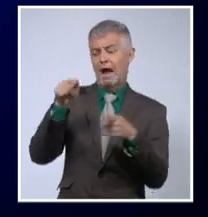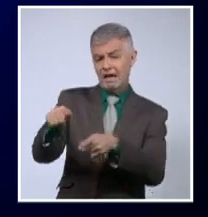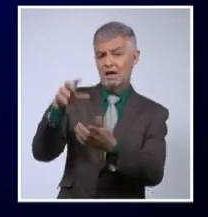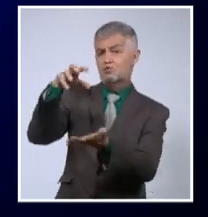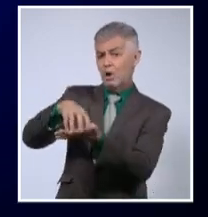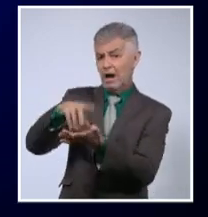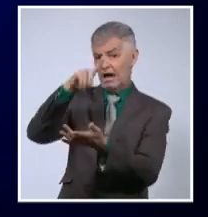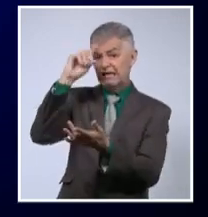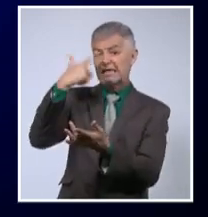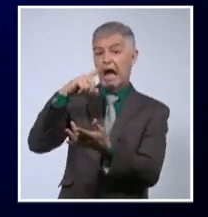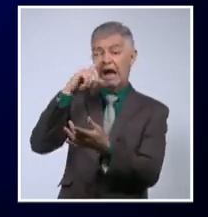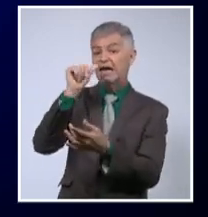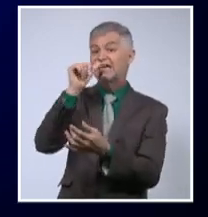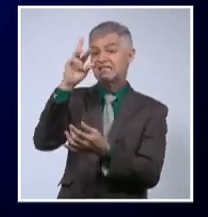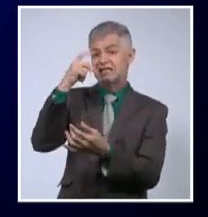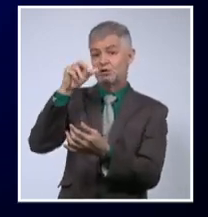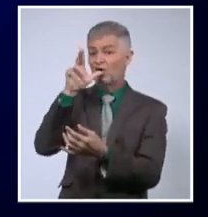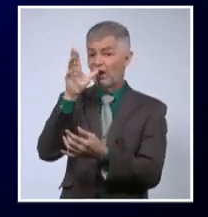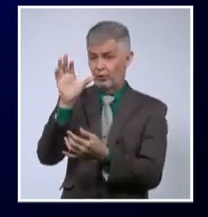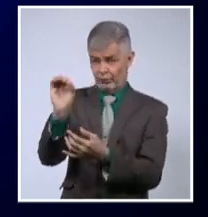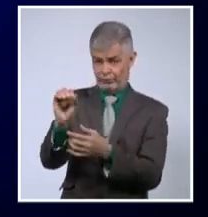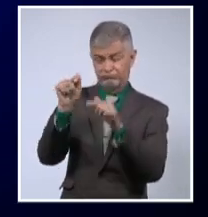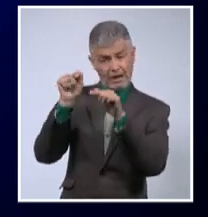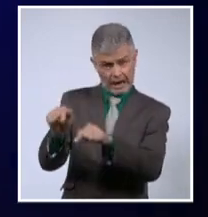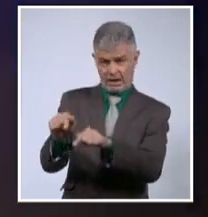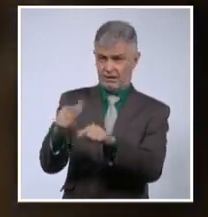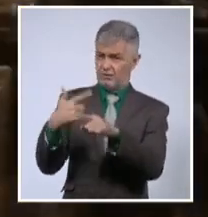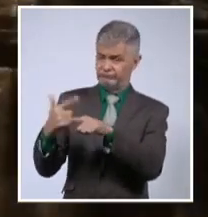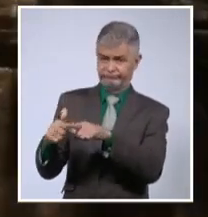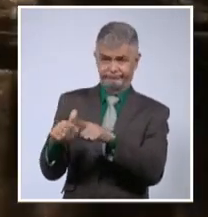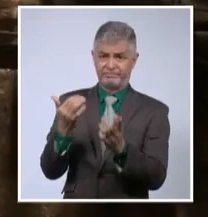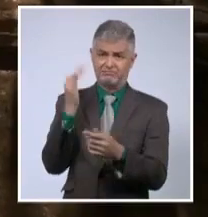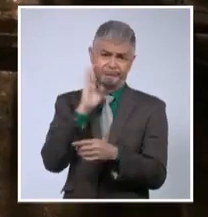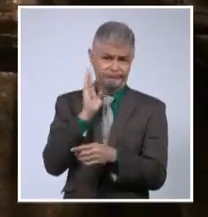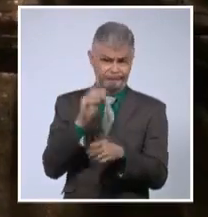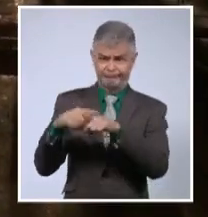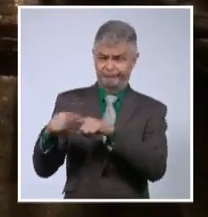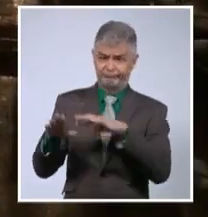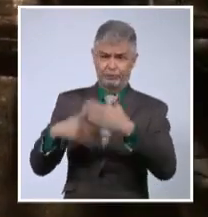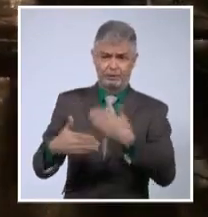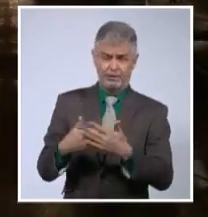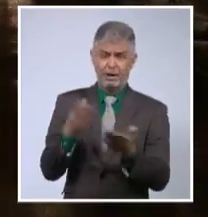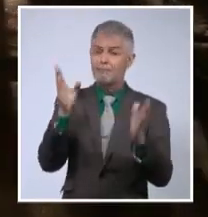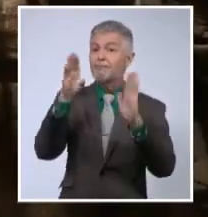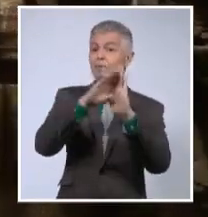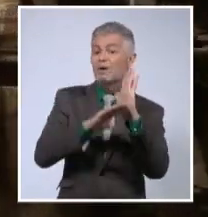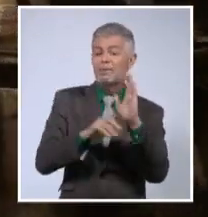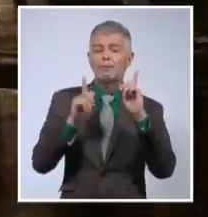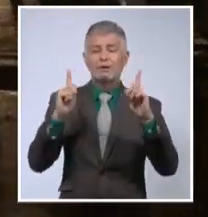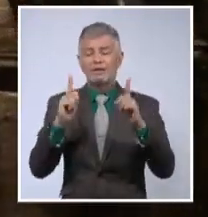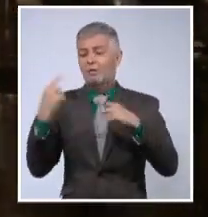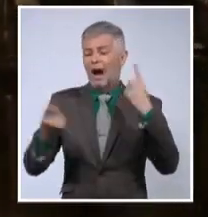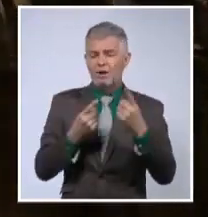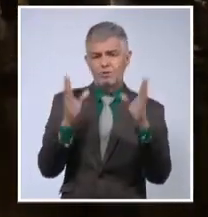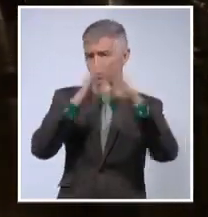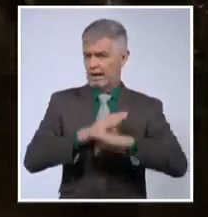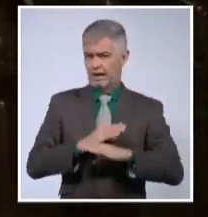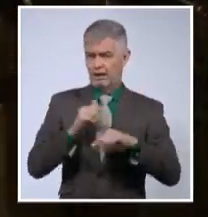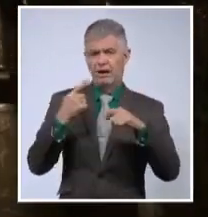más en el intento de posicionar a una supuesta oposición sin programa político alguno. Otro montaje más